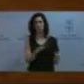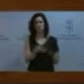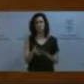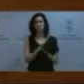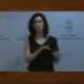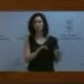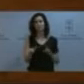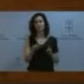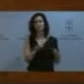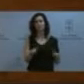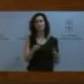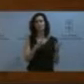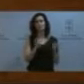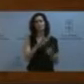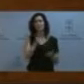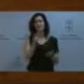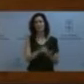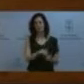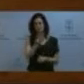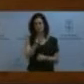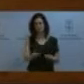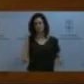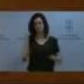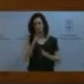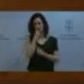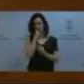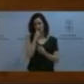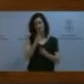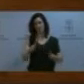acuden más de 800.000 personas al año.